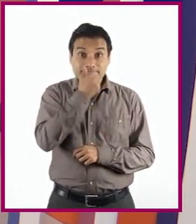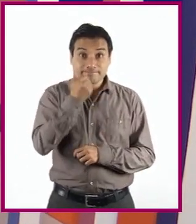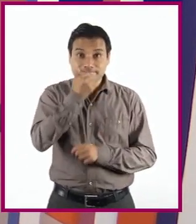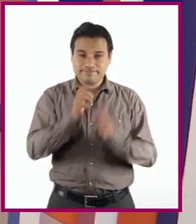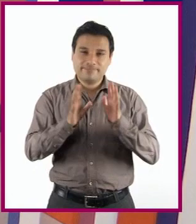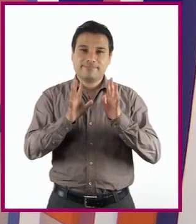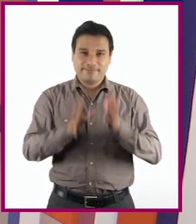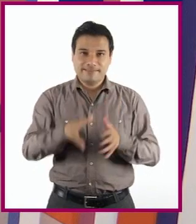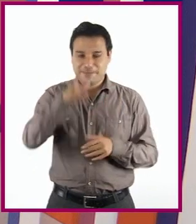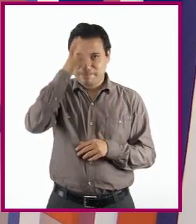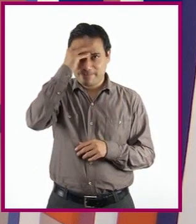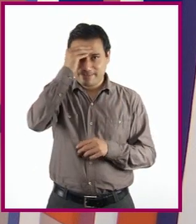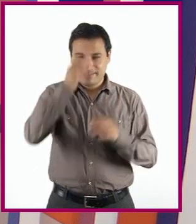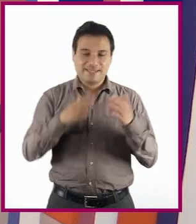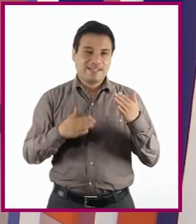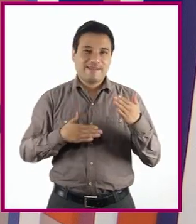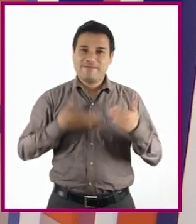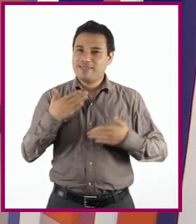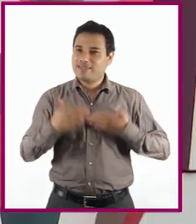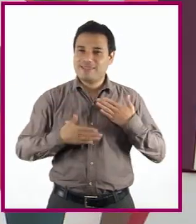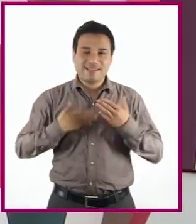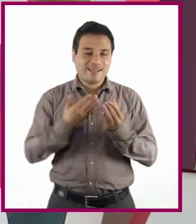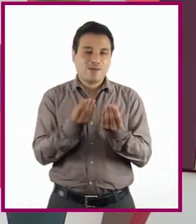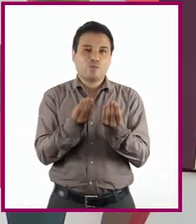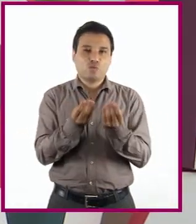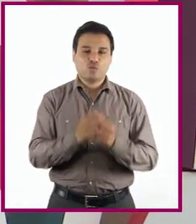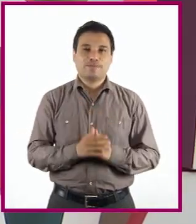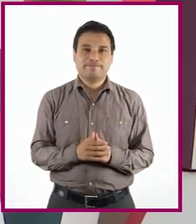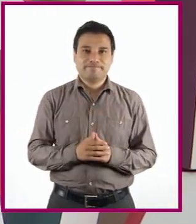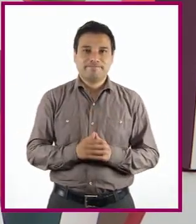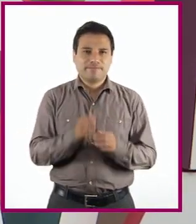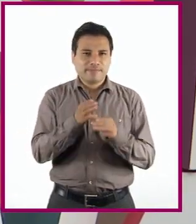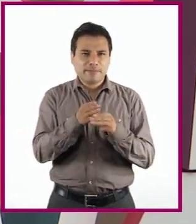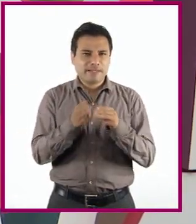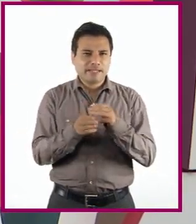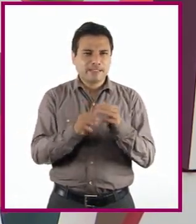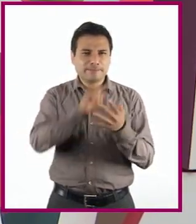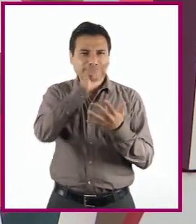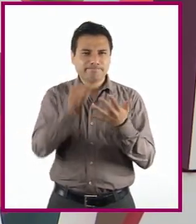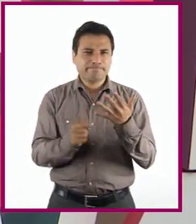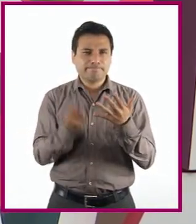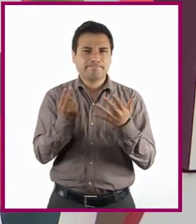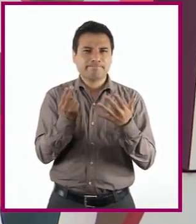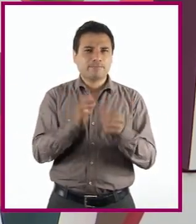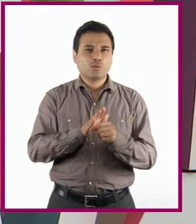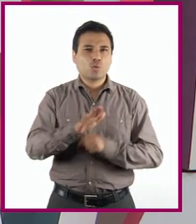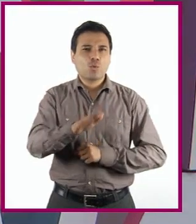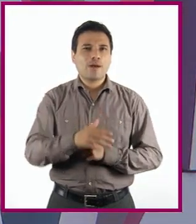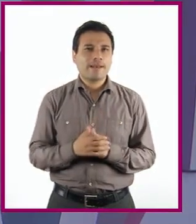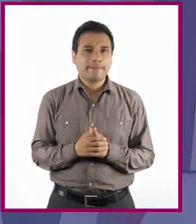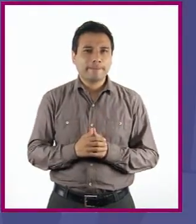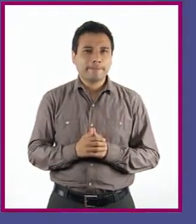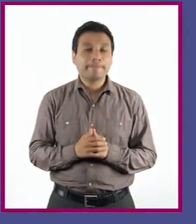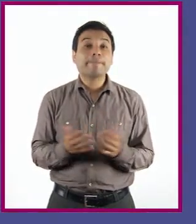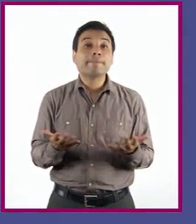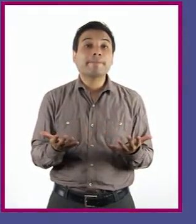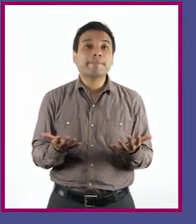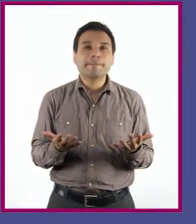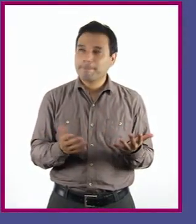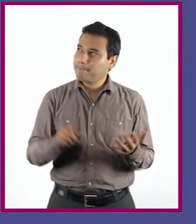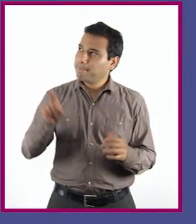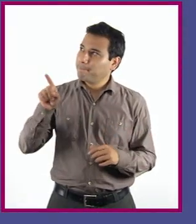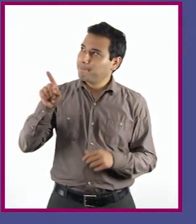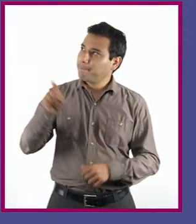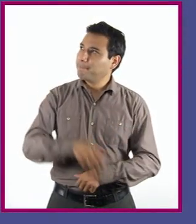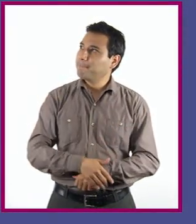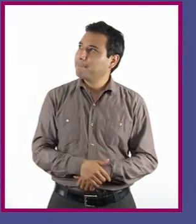se divertirán mucho con esta lección. Los materiales que van a necesitar para esta sesión son su siempre confiable cuaderno